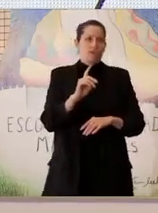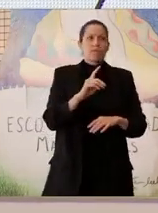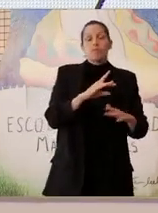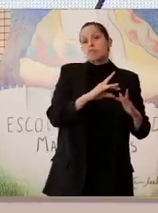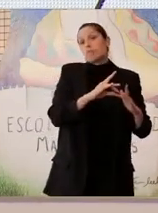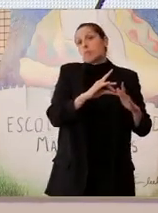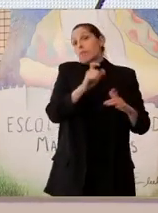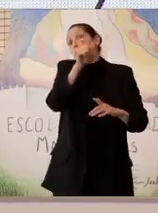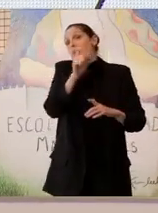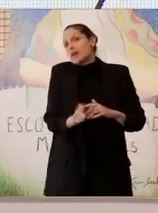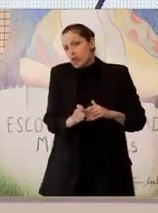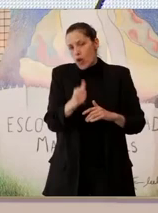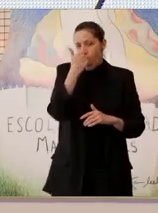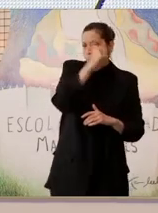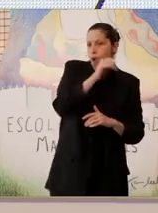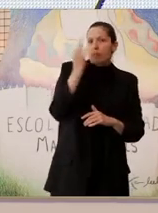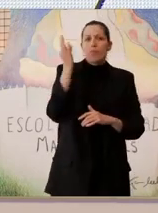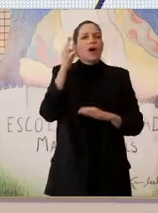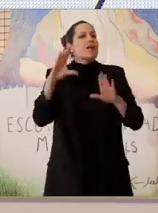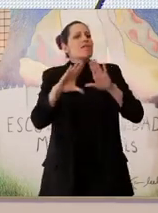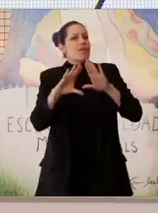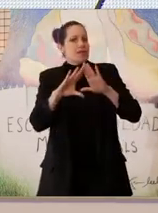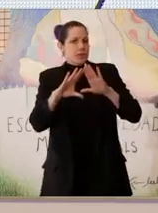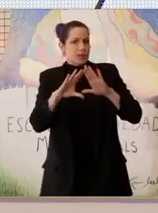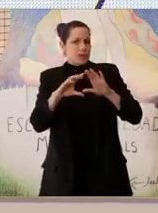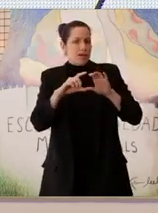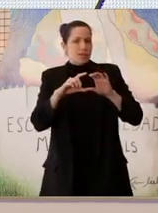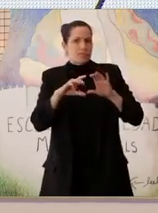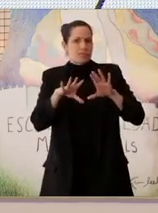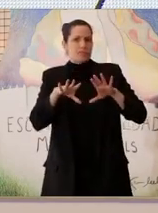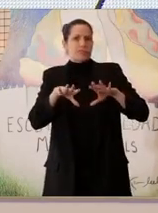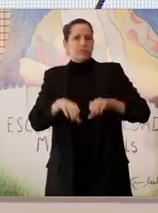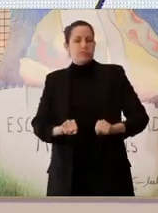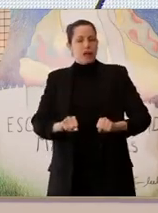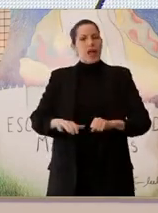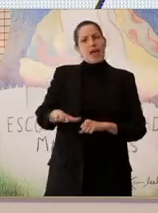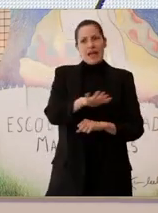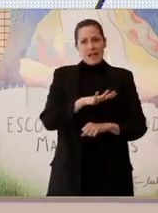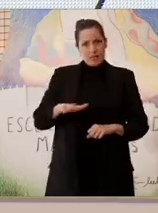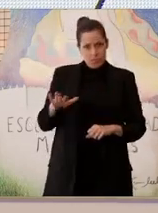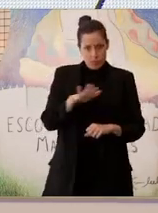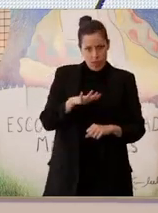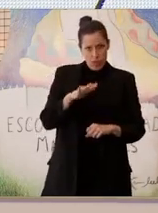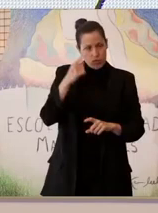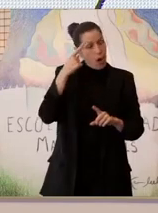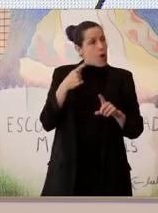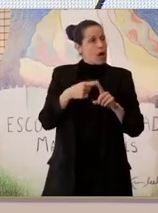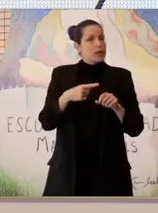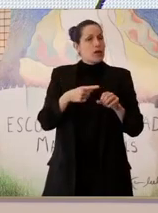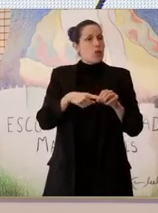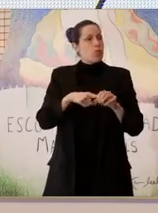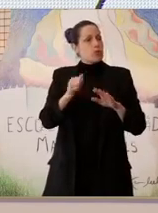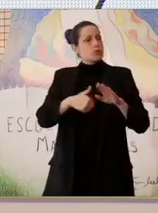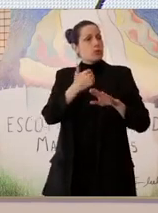feministas que ocupan los espacios, pero no para ocupar un cargo, para tener un cargo, sino para modificar las instituciones, para